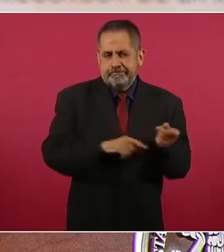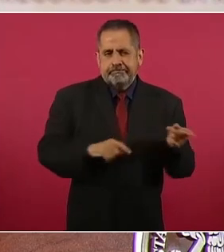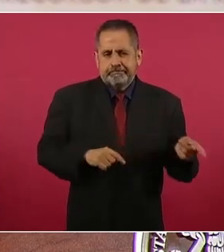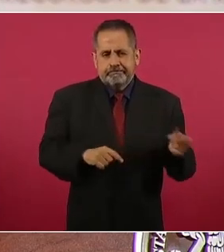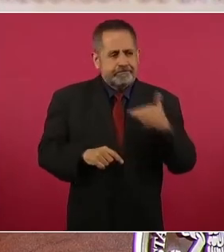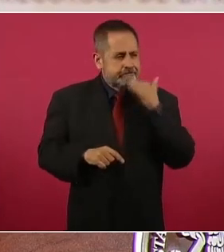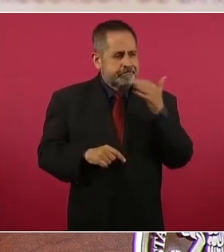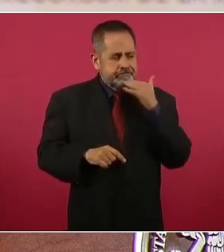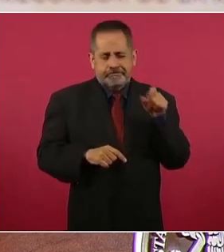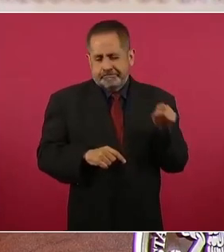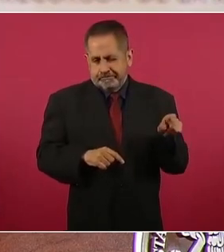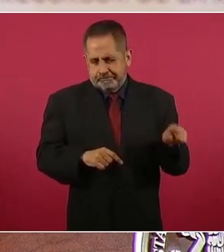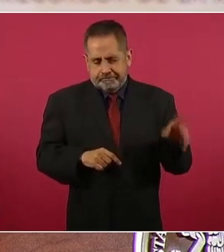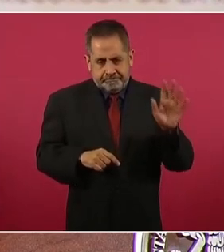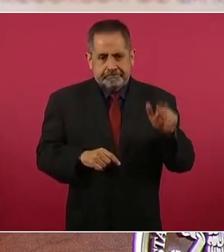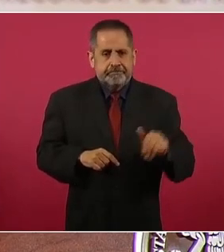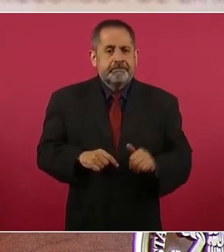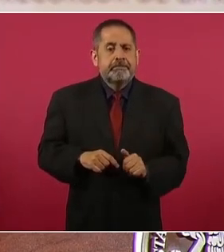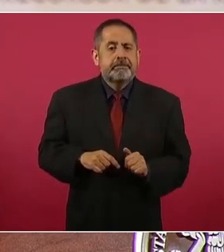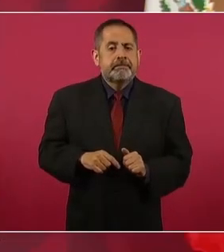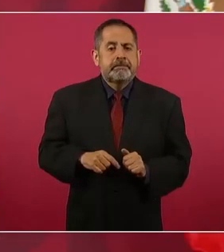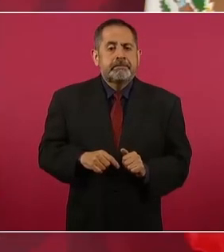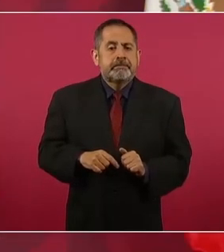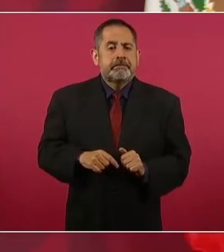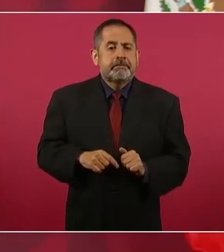de corrupción,